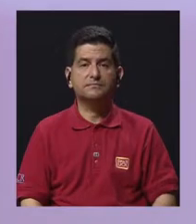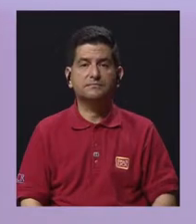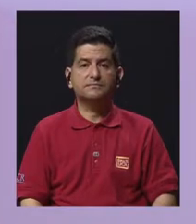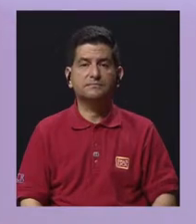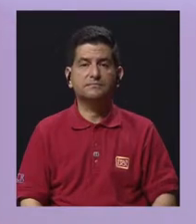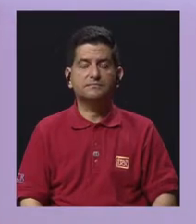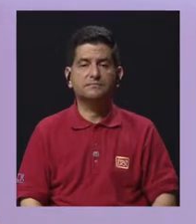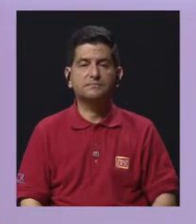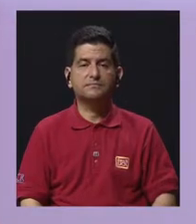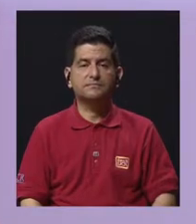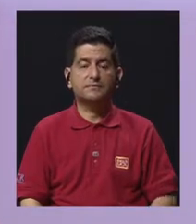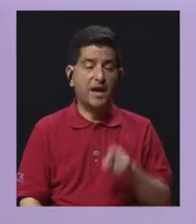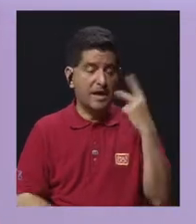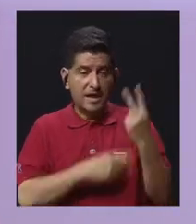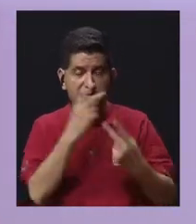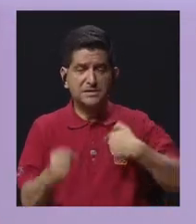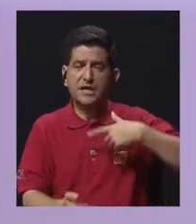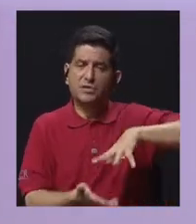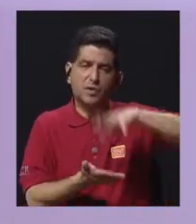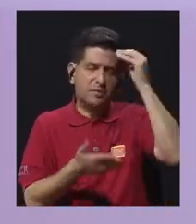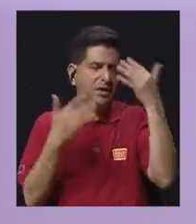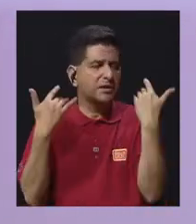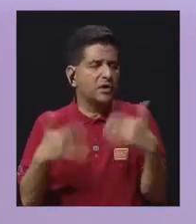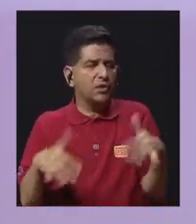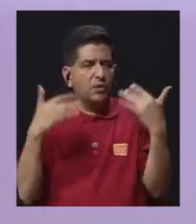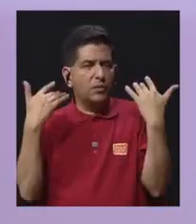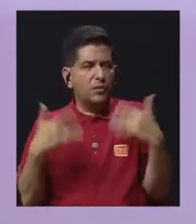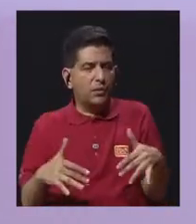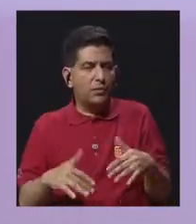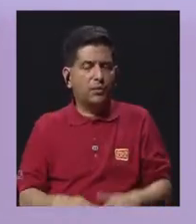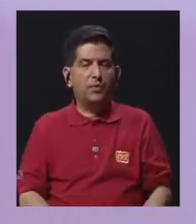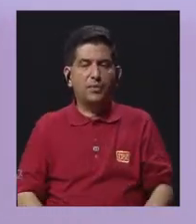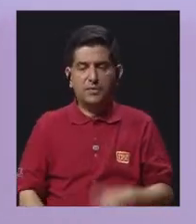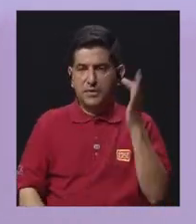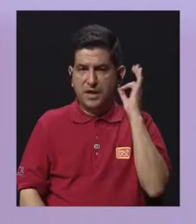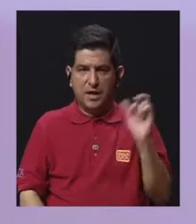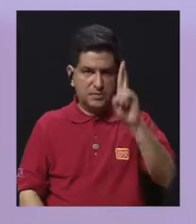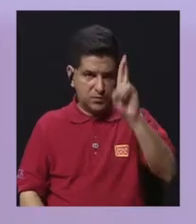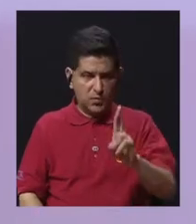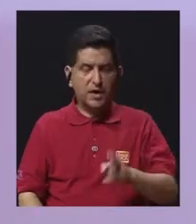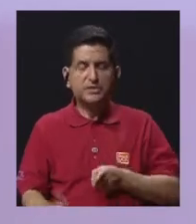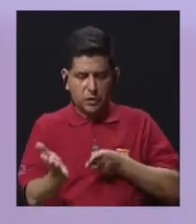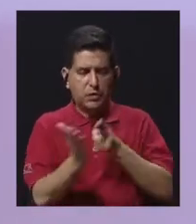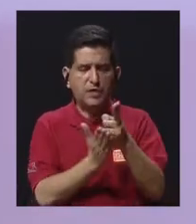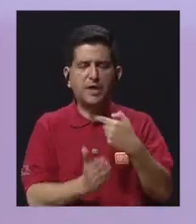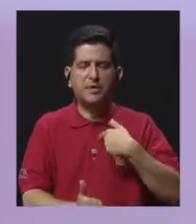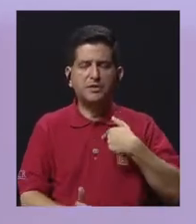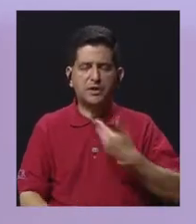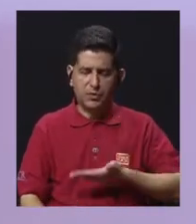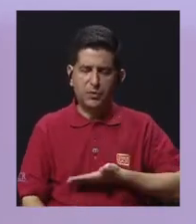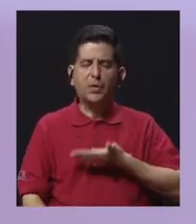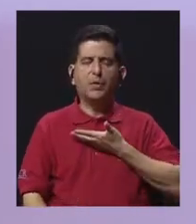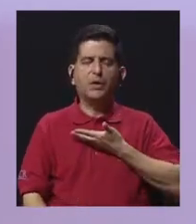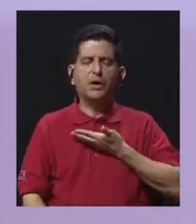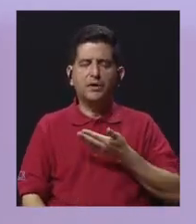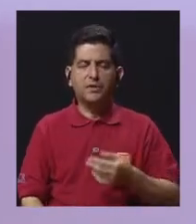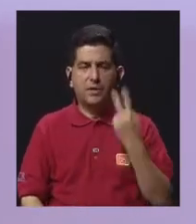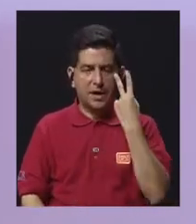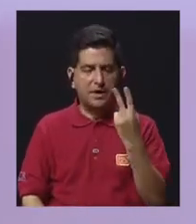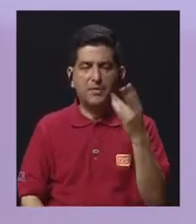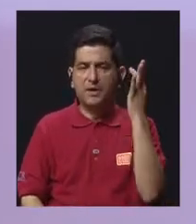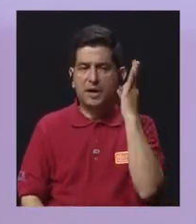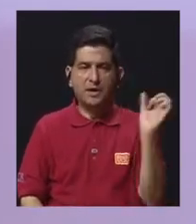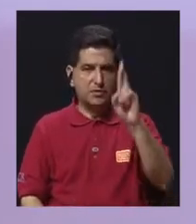bueno, durante esta gira yo he aprendido mucho de las costarricenses y sinceramente yo voy muy orgullosa de las mujeres de Costa